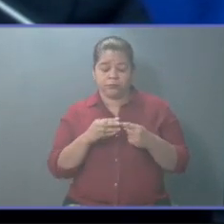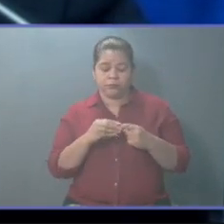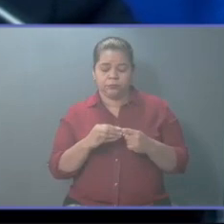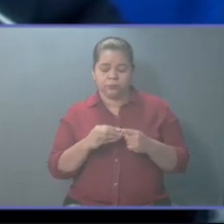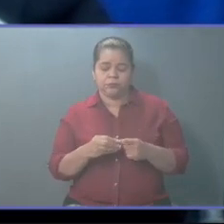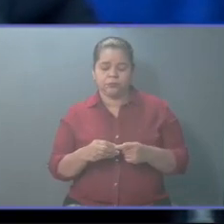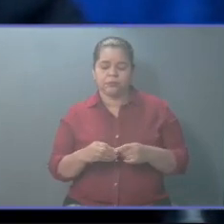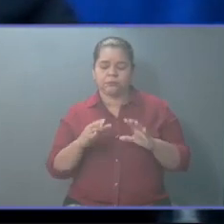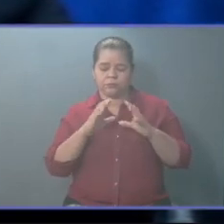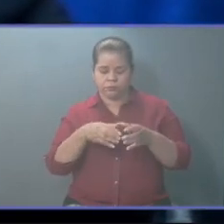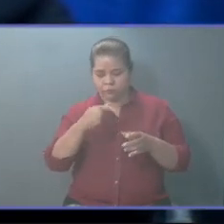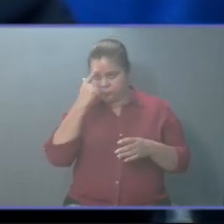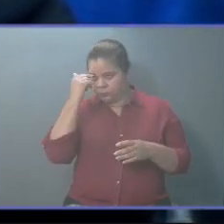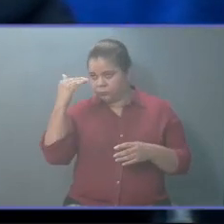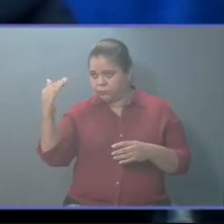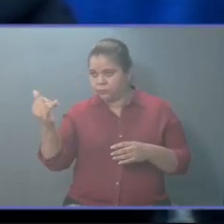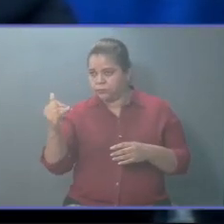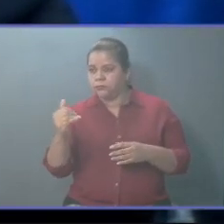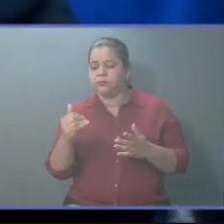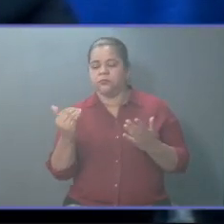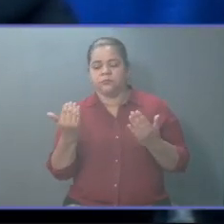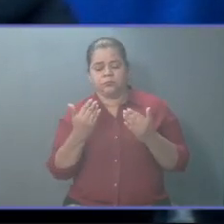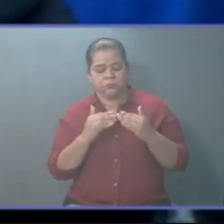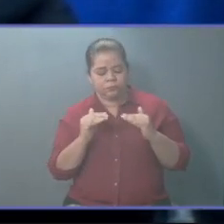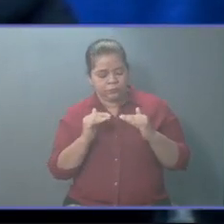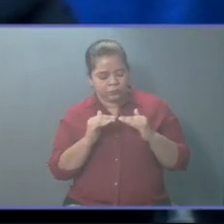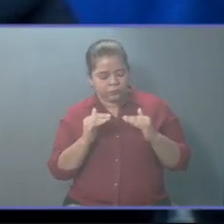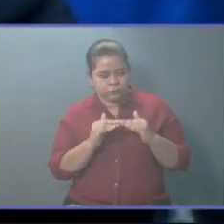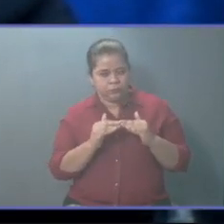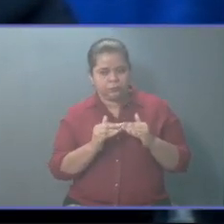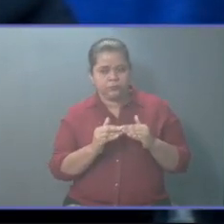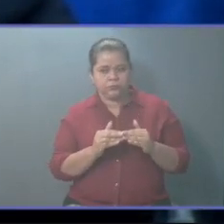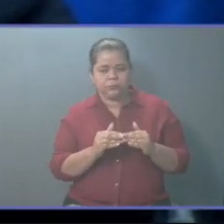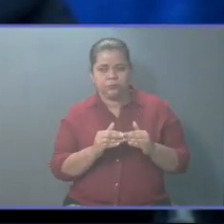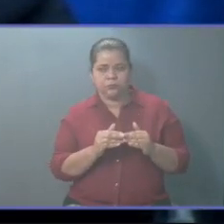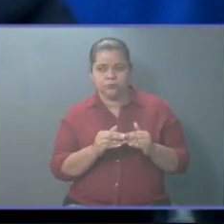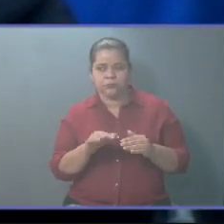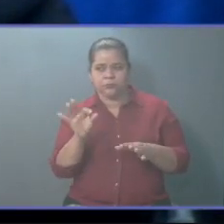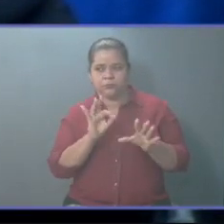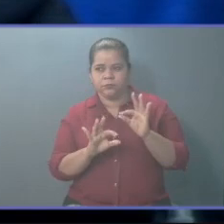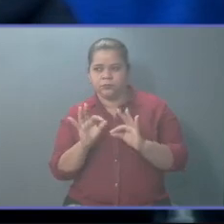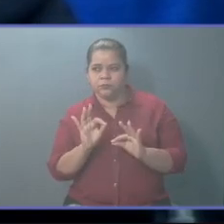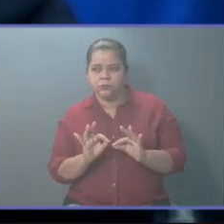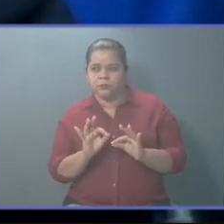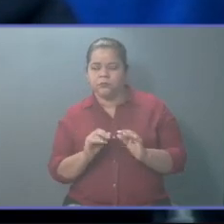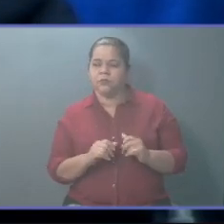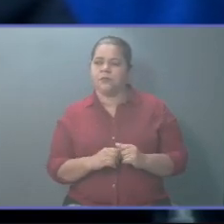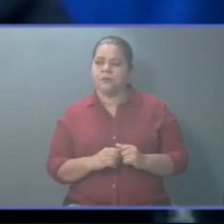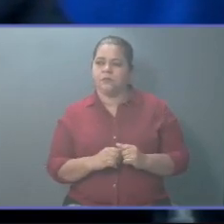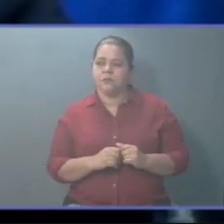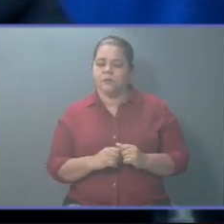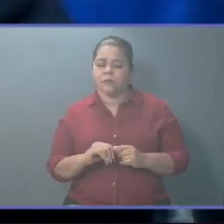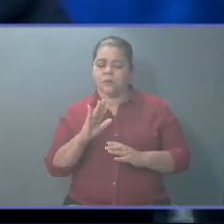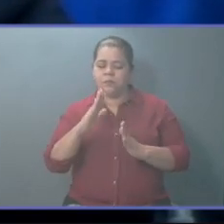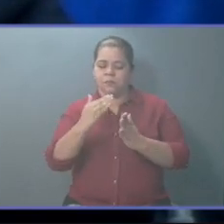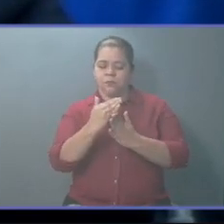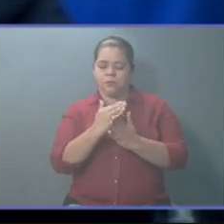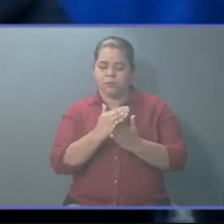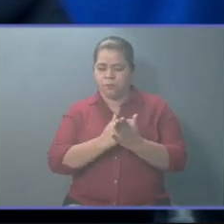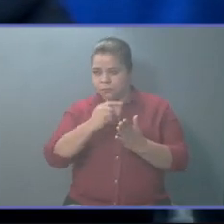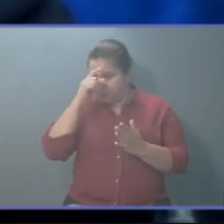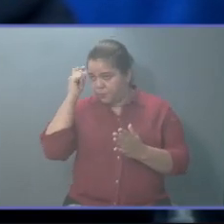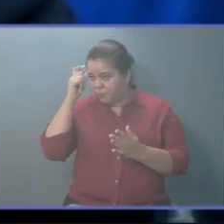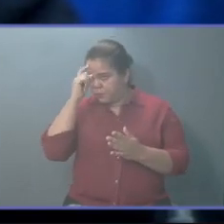esta comisión política también tomará alguna digamos, dentro de su agenda de trabajo para